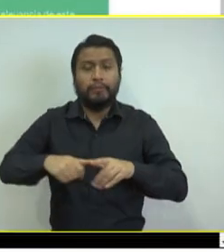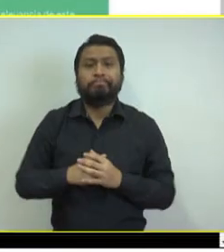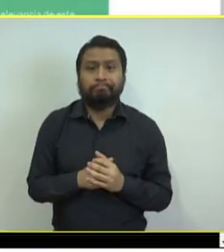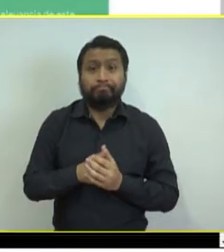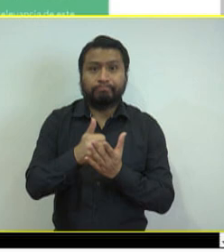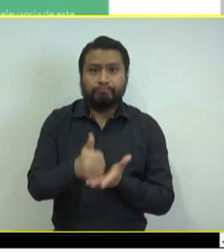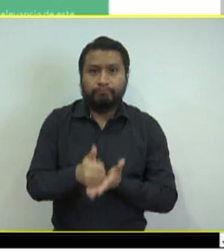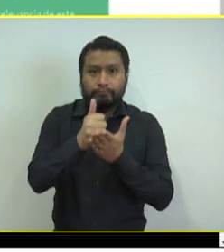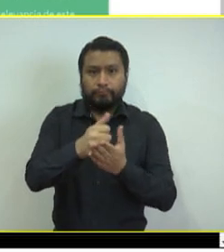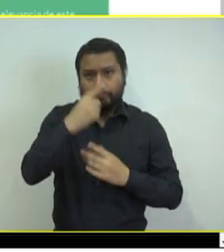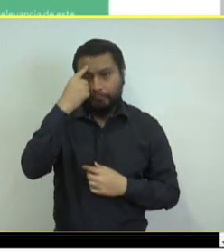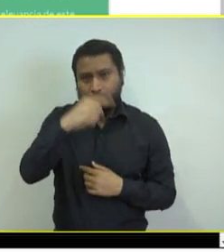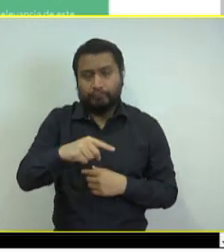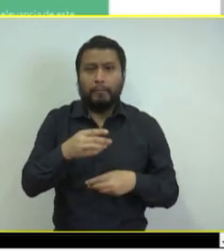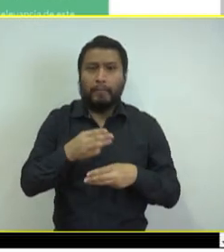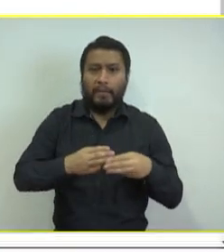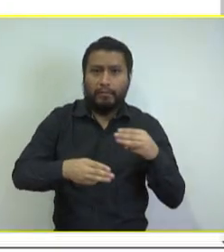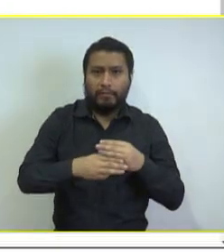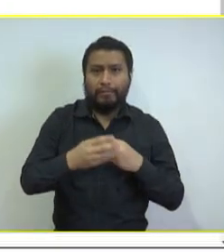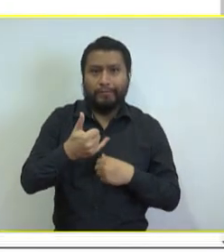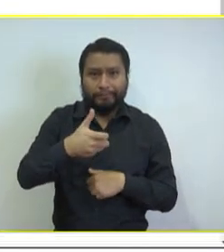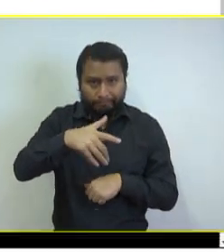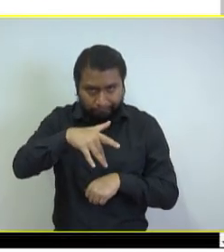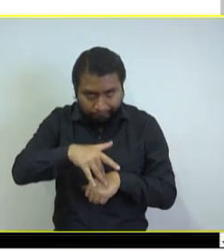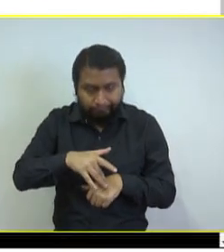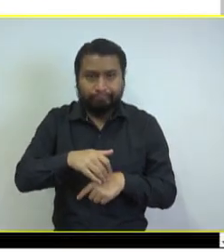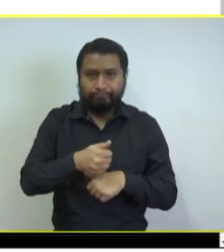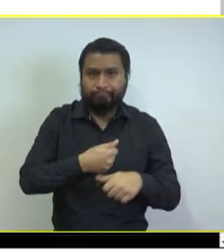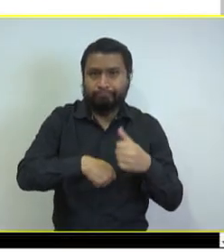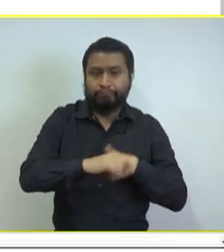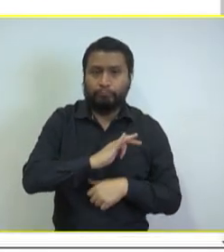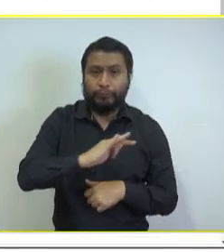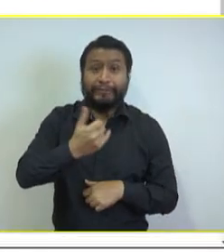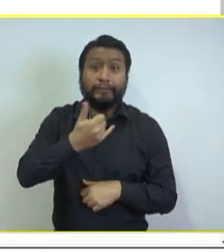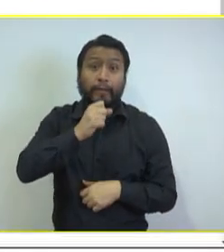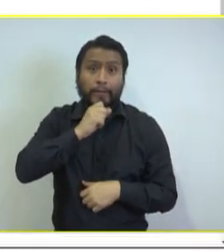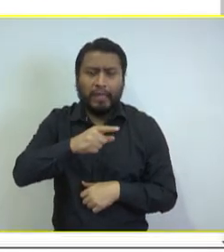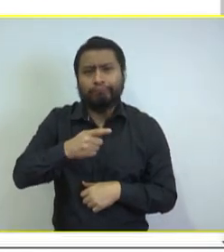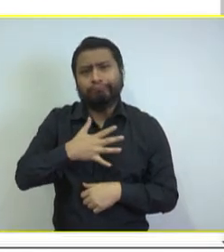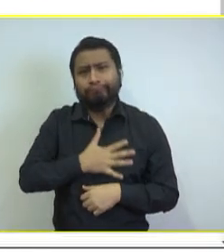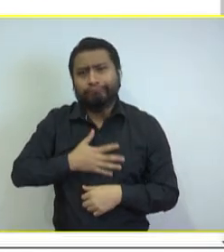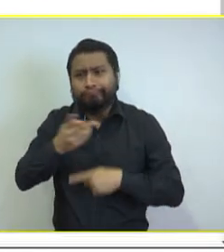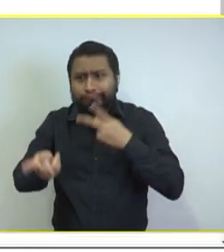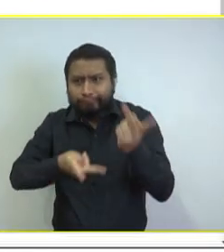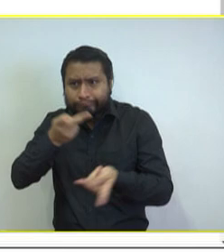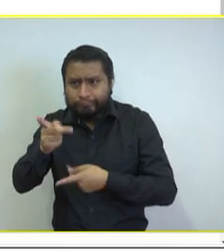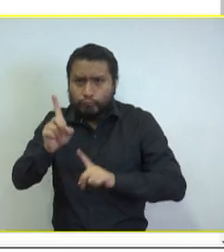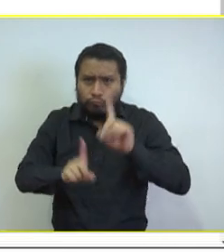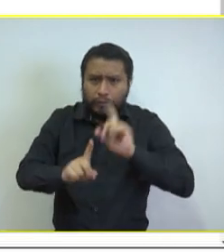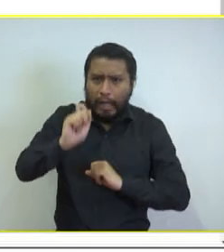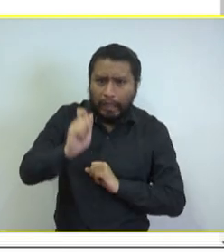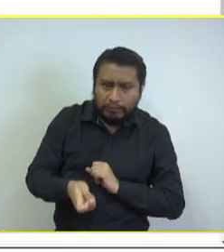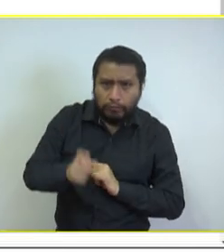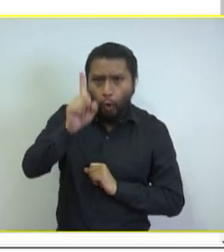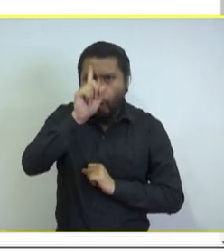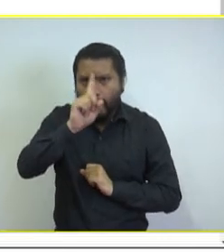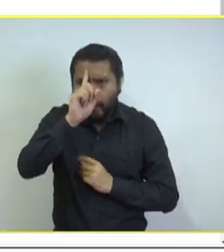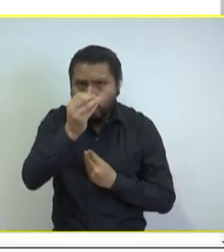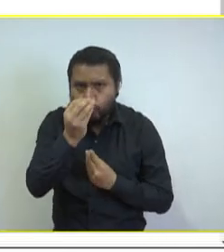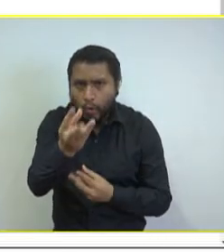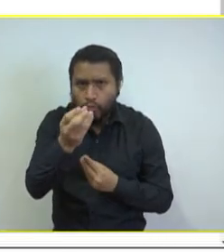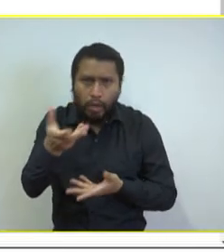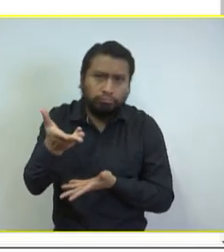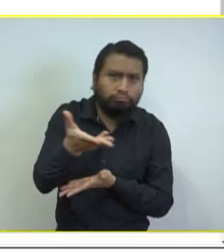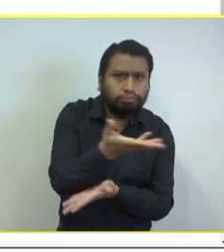repositorio de los materiales y contactos, además de ser un foro para consultar dudas, consejos e ideas que otros